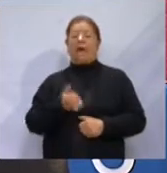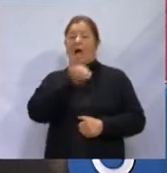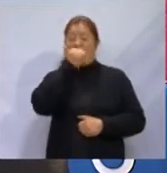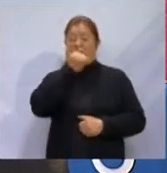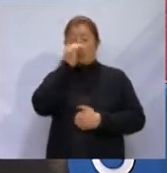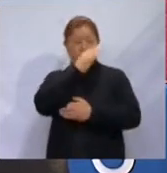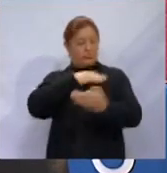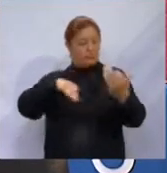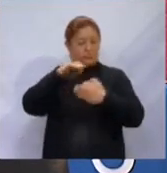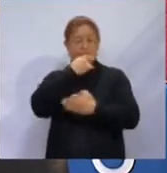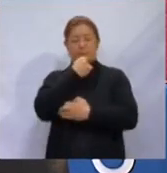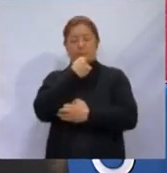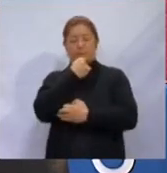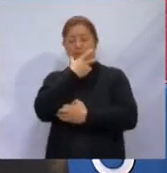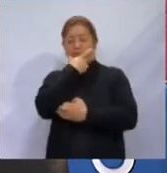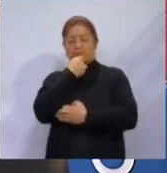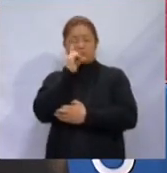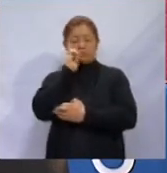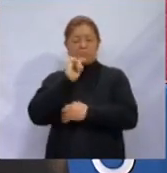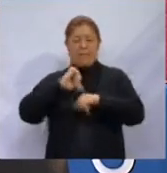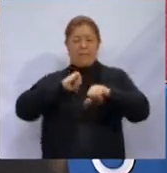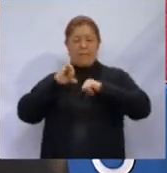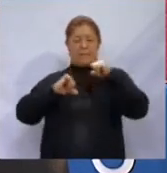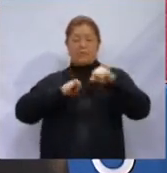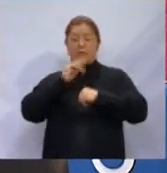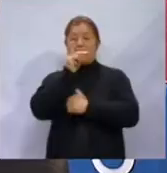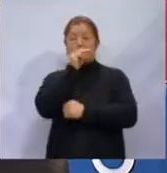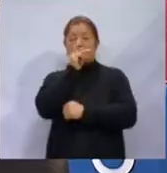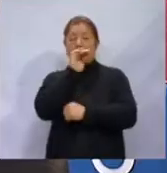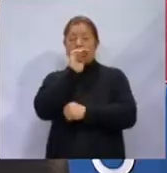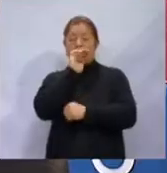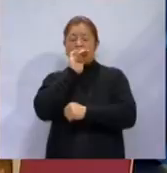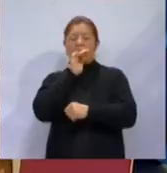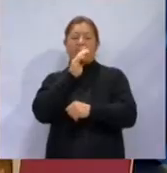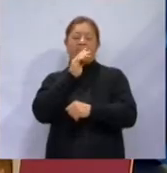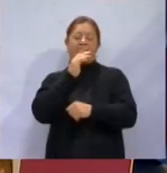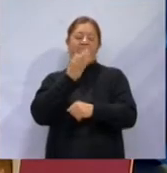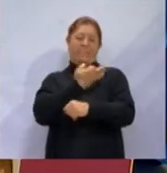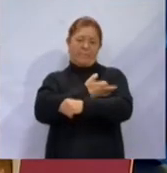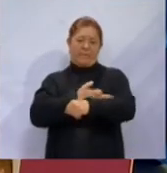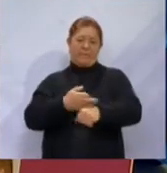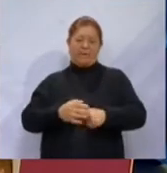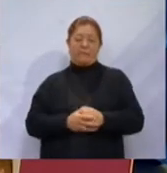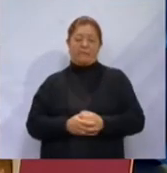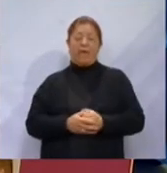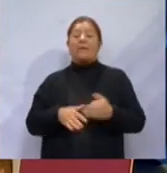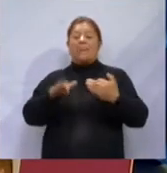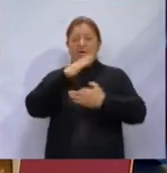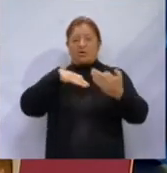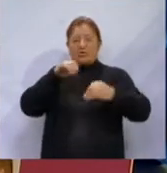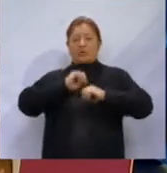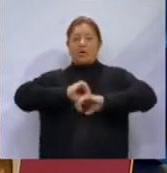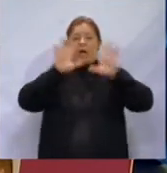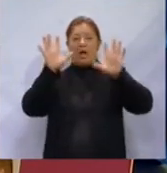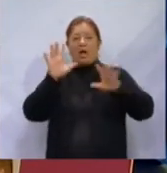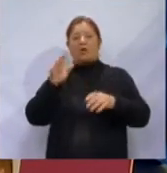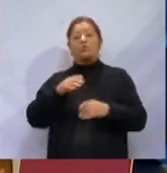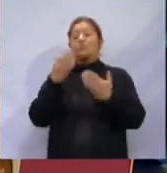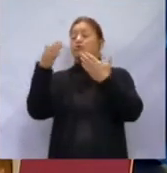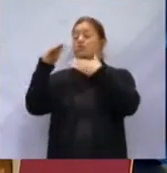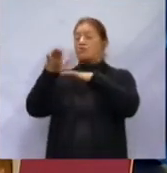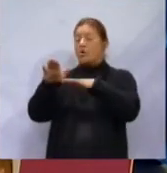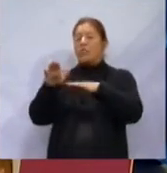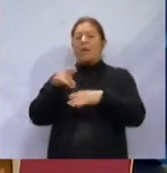alumnos, niñas, niños, adolescentes y los padres de familia. Y para que a todos nos quede claro sobre las barreras del